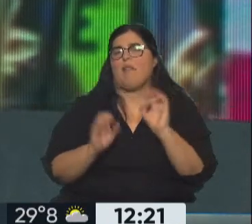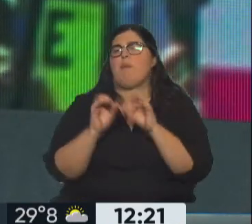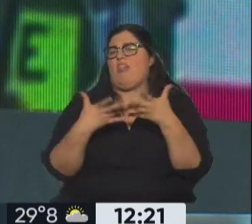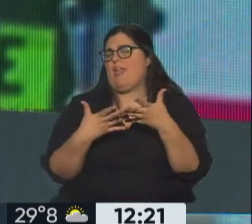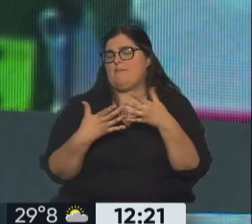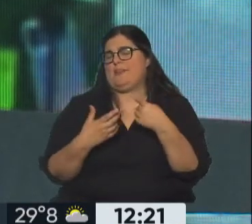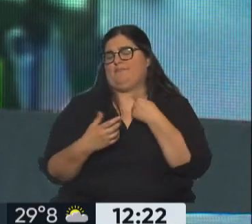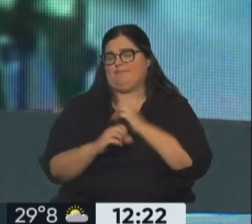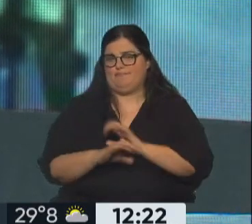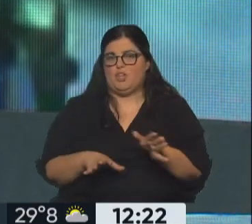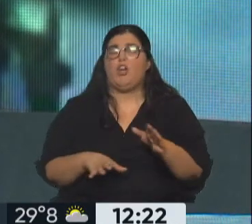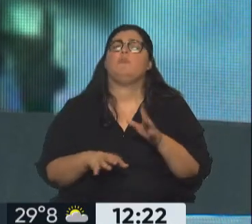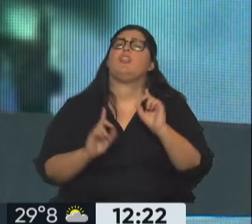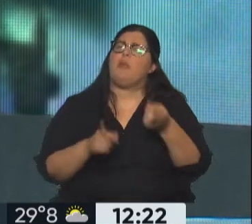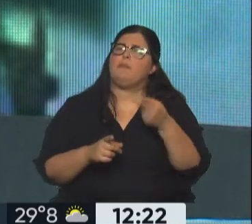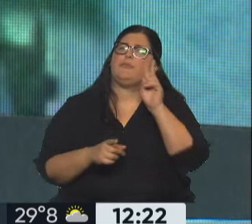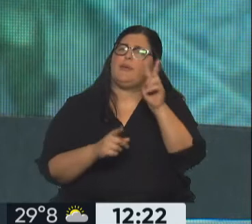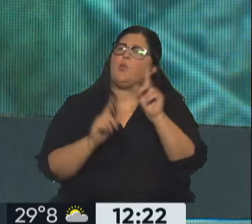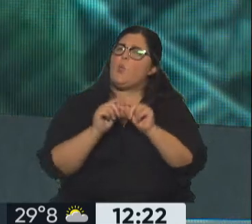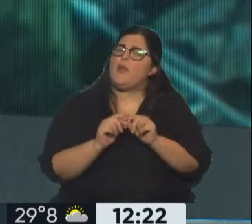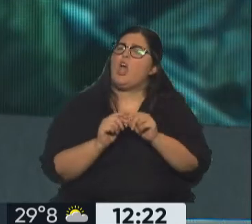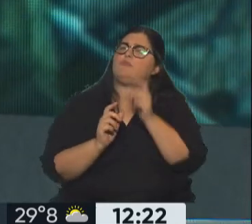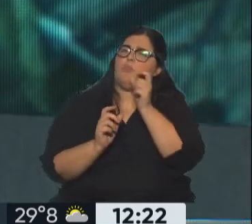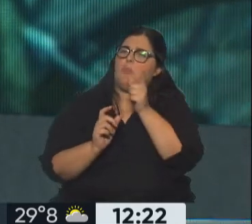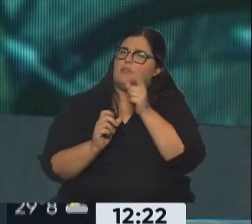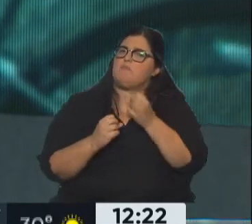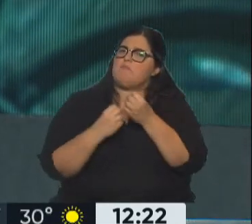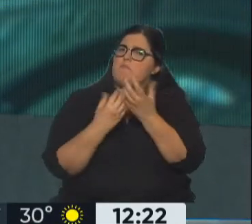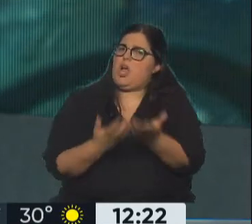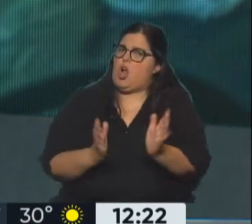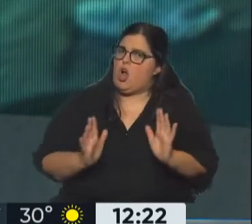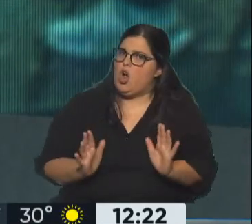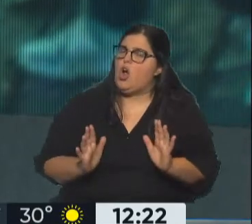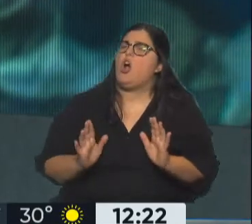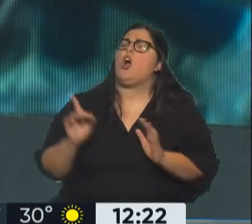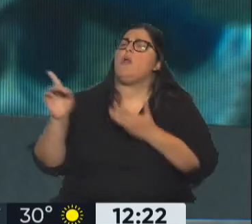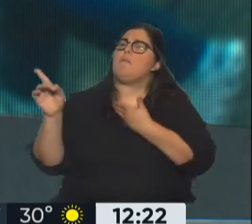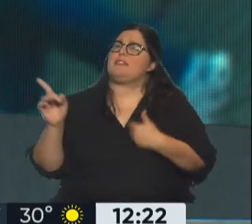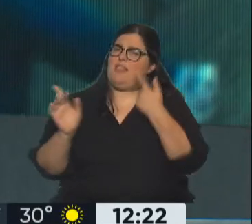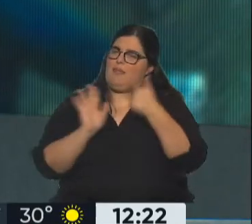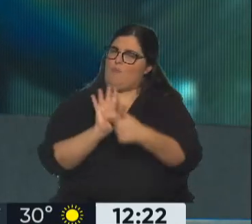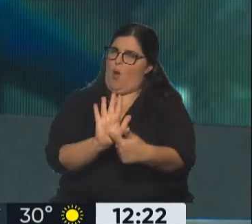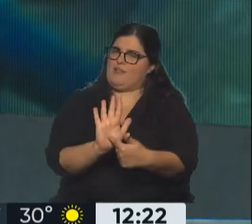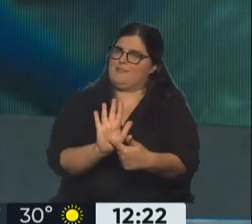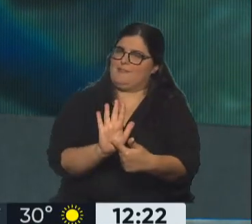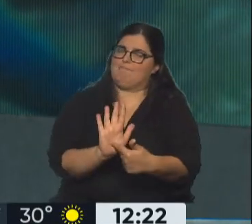pero también hay indicios de mejoría, digamos. Esto es algo que AMLO está poniendo a jugar. Y me parece que, muy